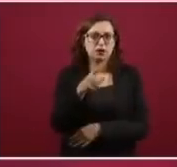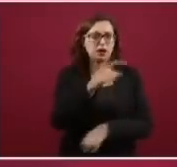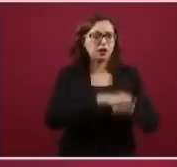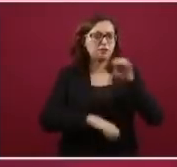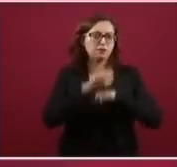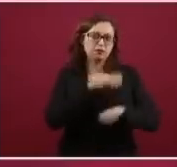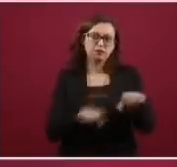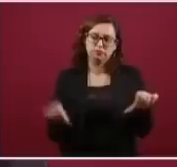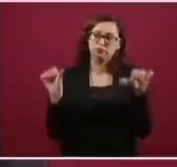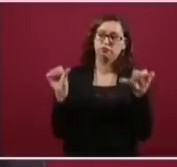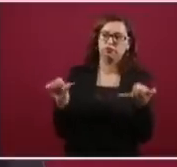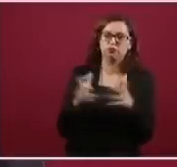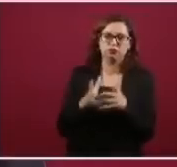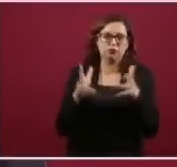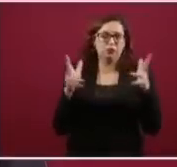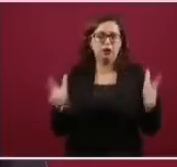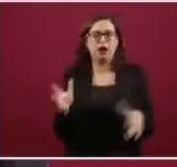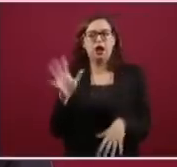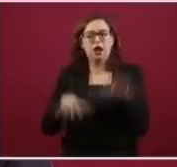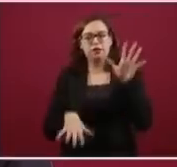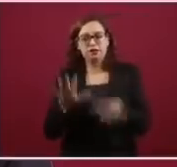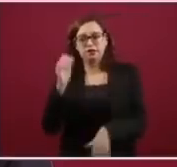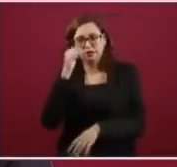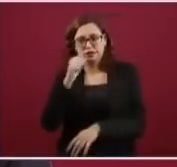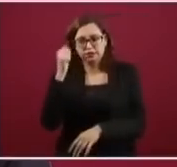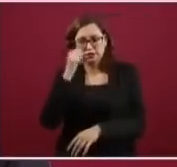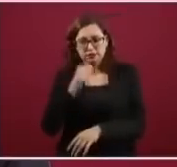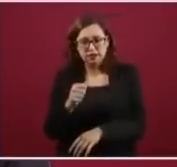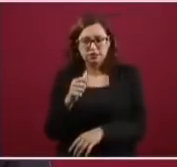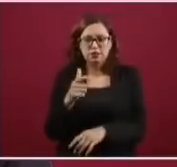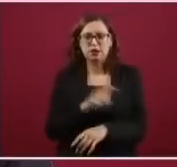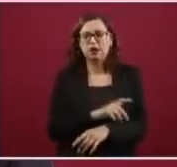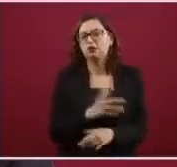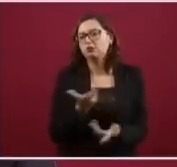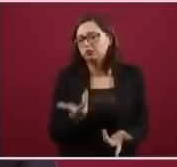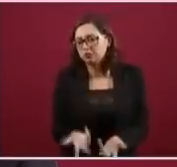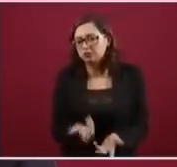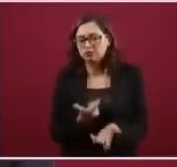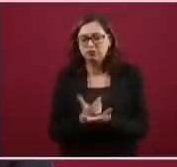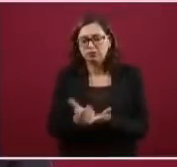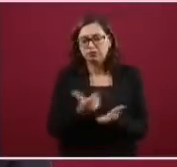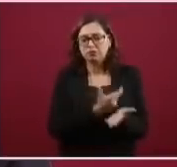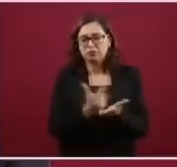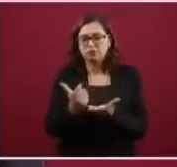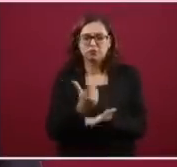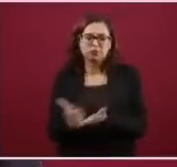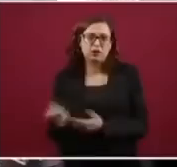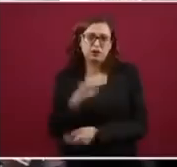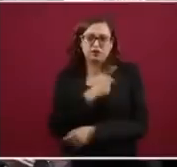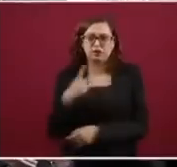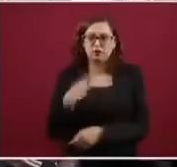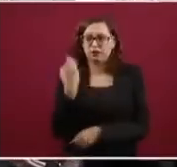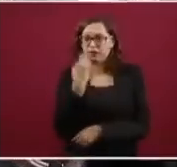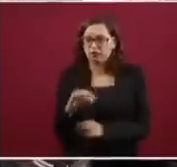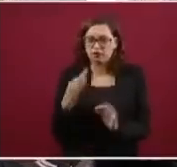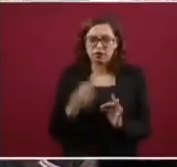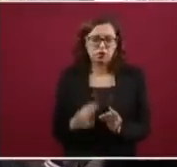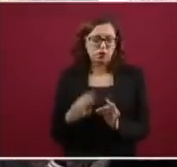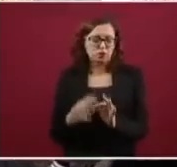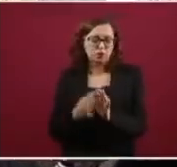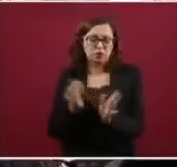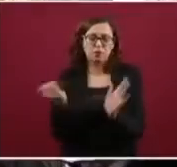prácticas en línea como corporativas extranjeras que les obligan a cumplir con sus obligaciones fiscales